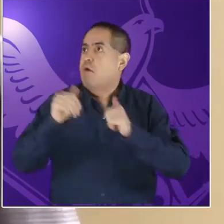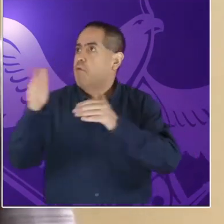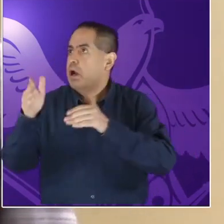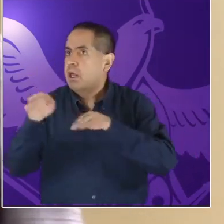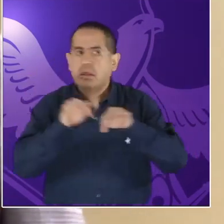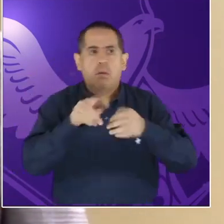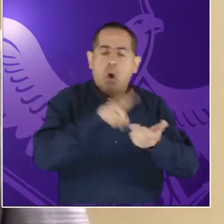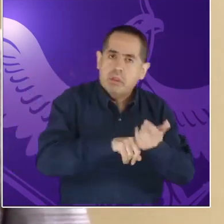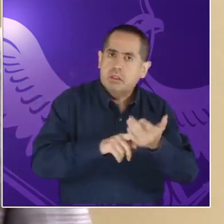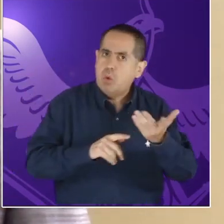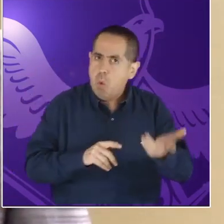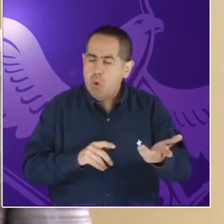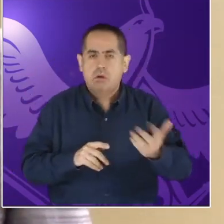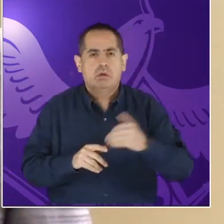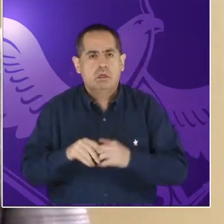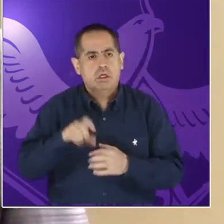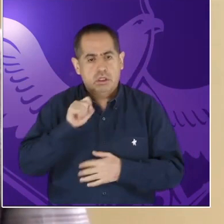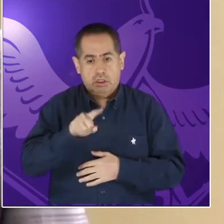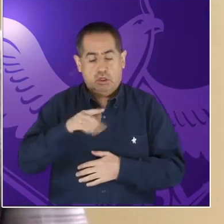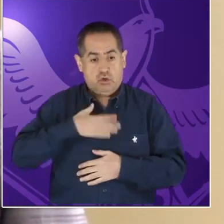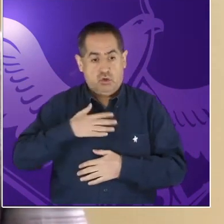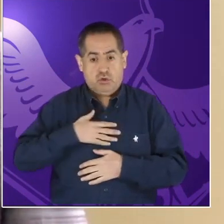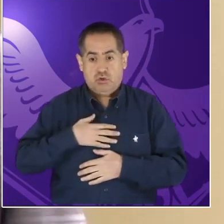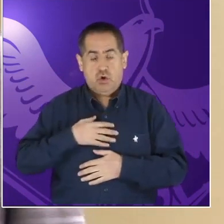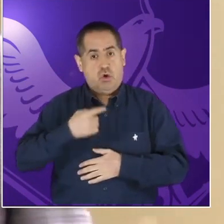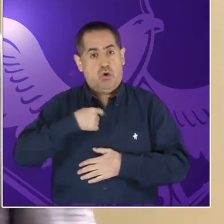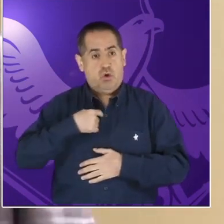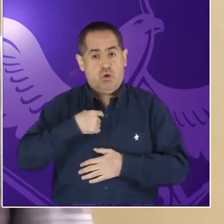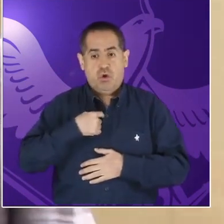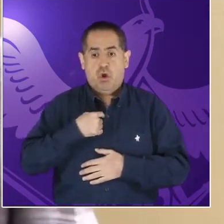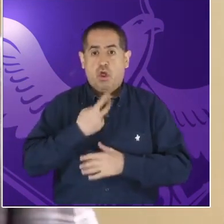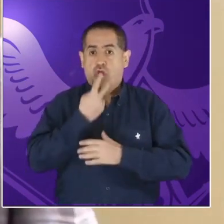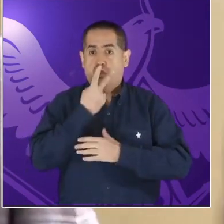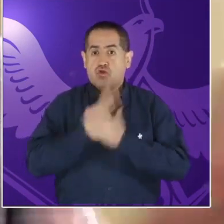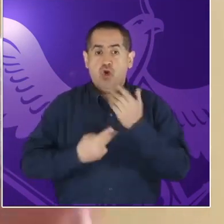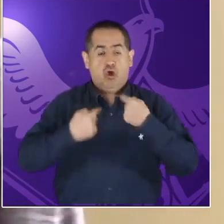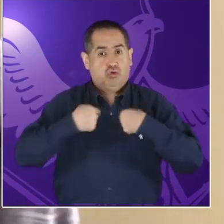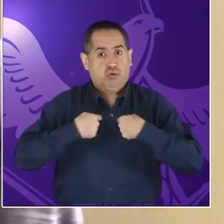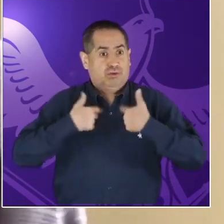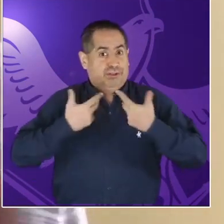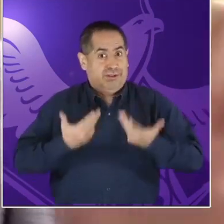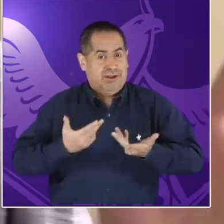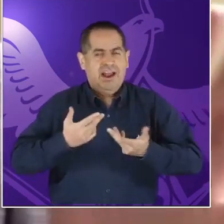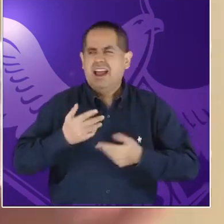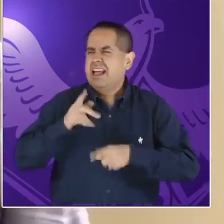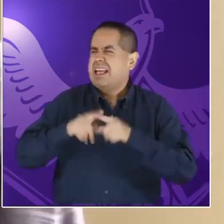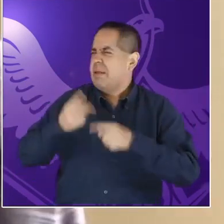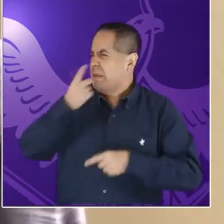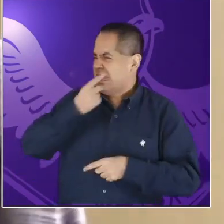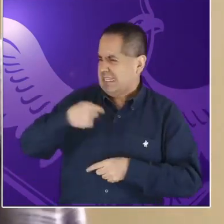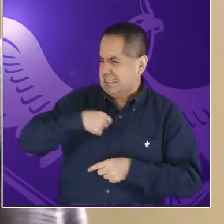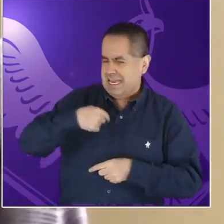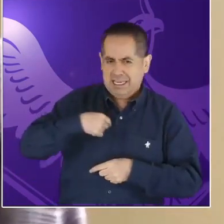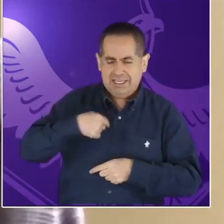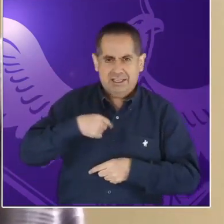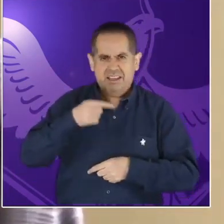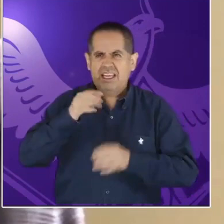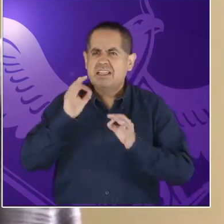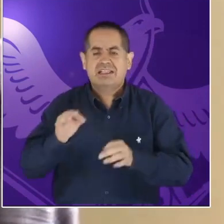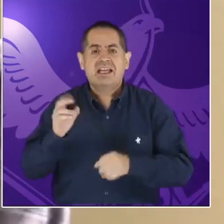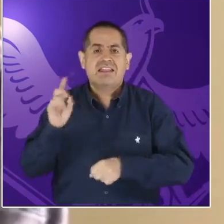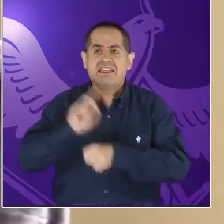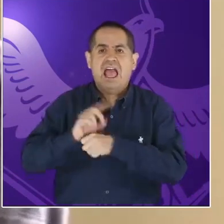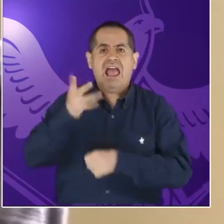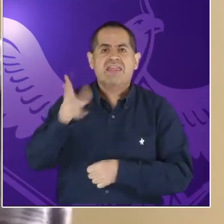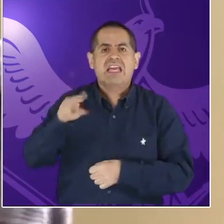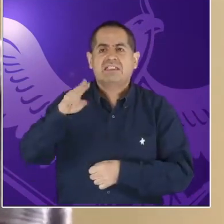fuera de casa. Ahora, en realidad, pues yo sí ejerzo parentalidad y materno, ¿no? Alguien me decía un día,